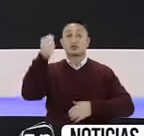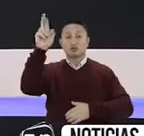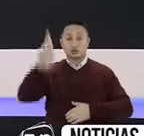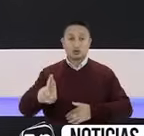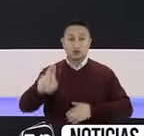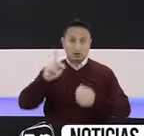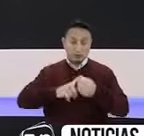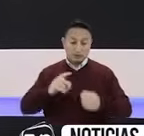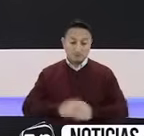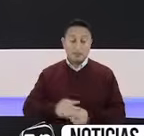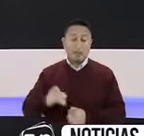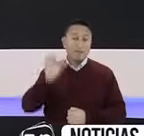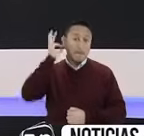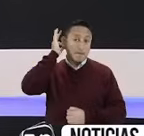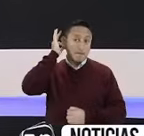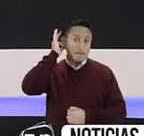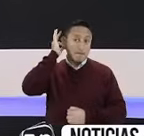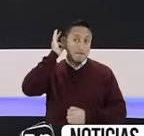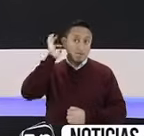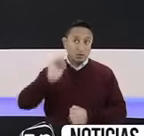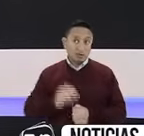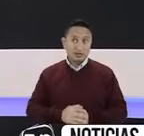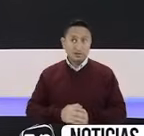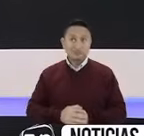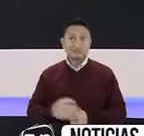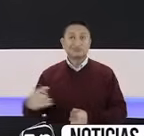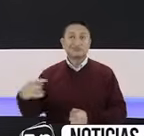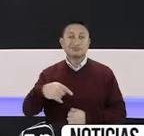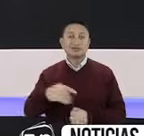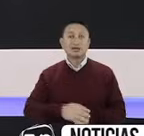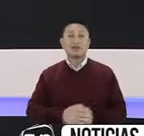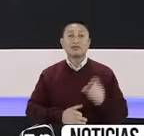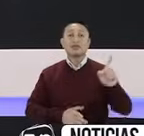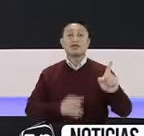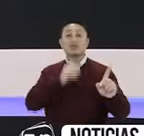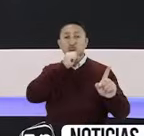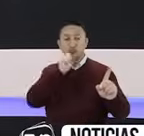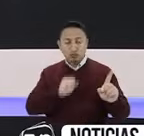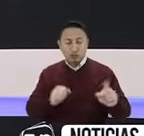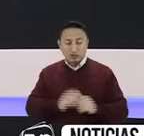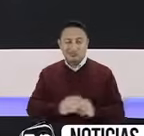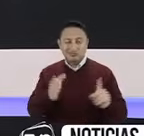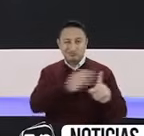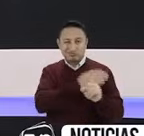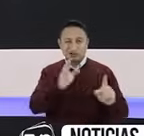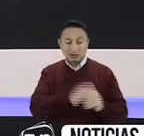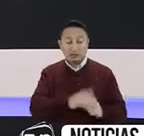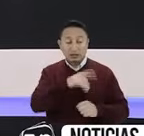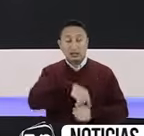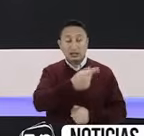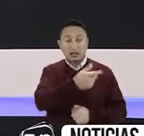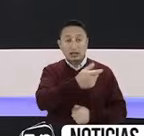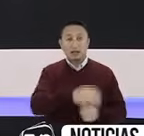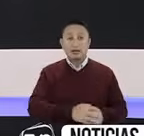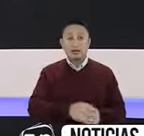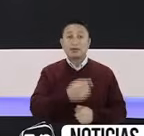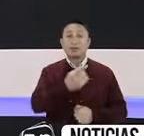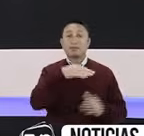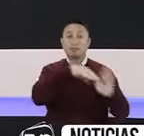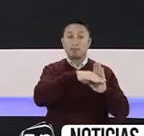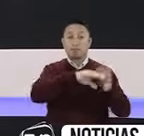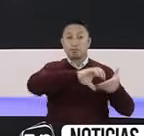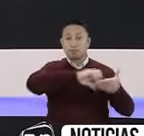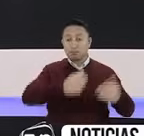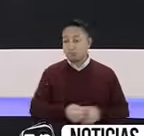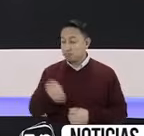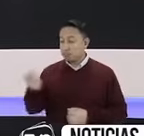mujeres aparentemente le habrían engañado a un anciano para que les entregara todo el dinero que tenía en el banco para ayudarse a